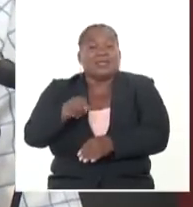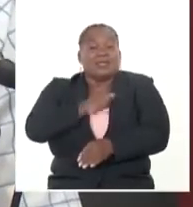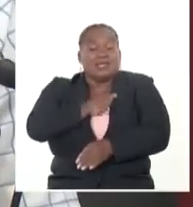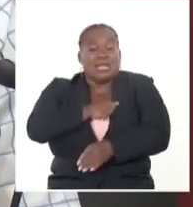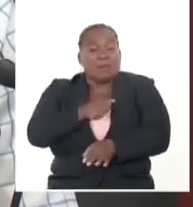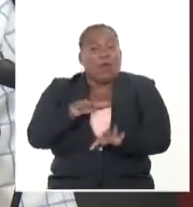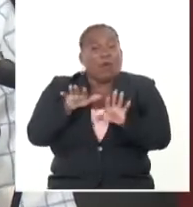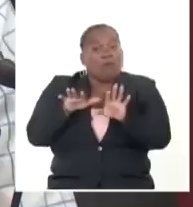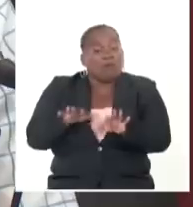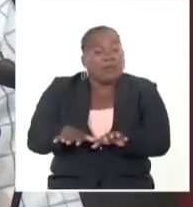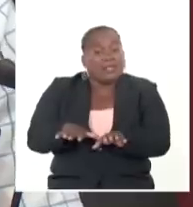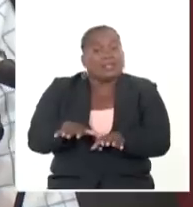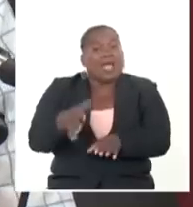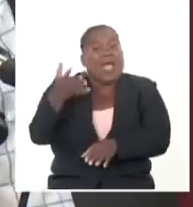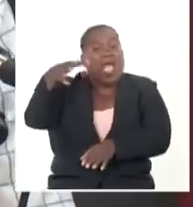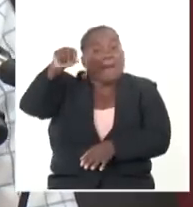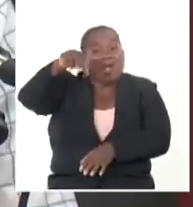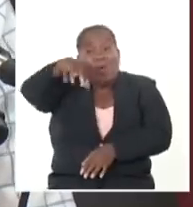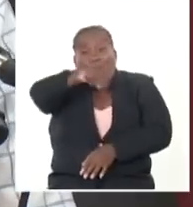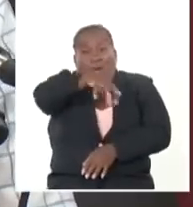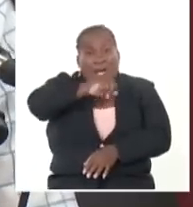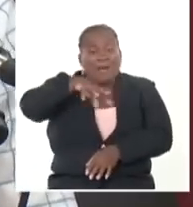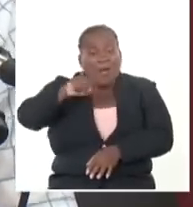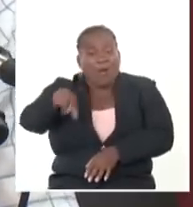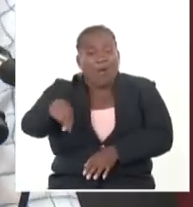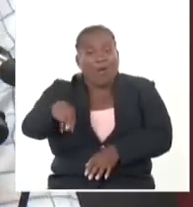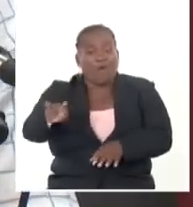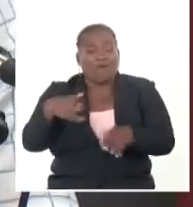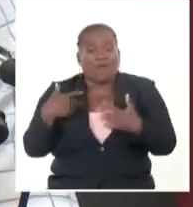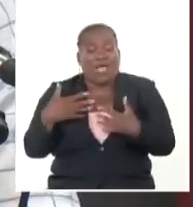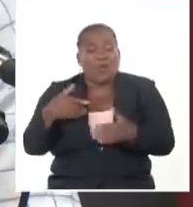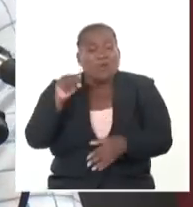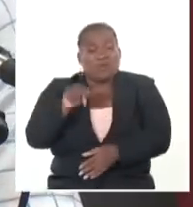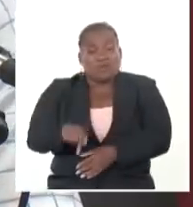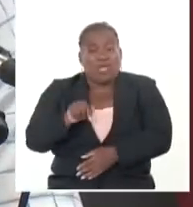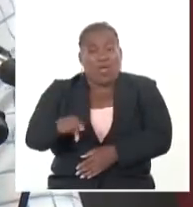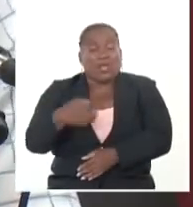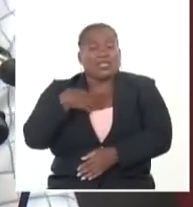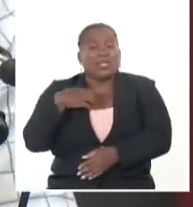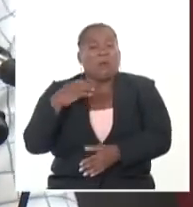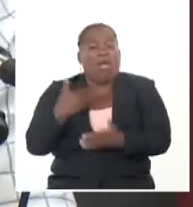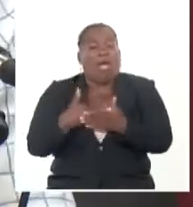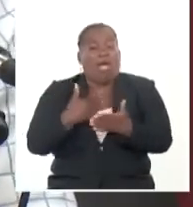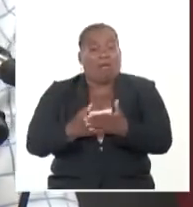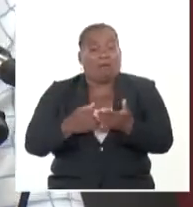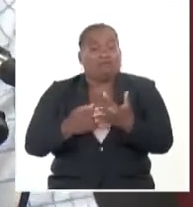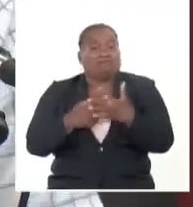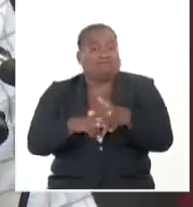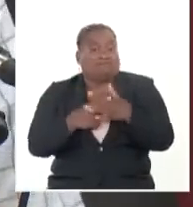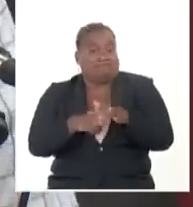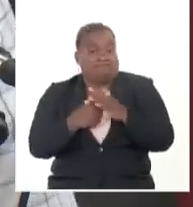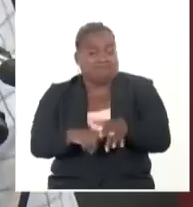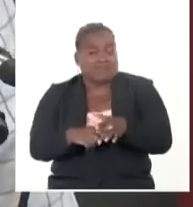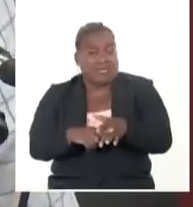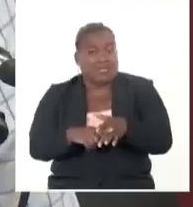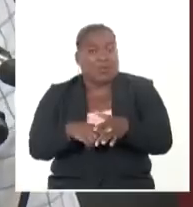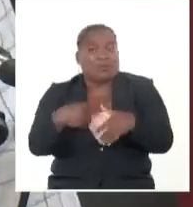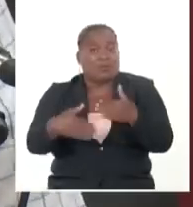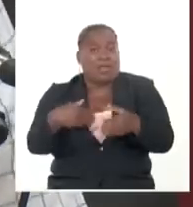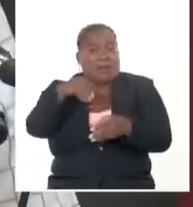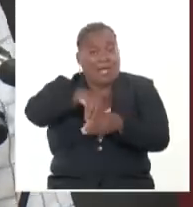verano y en estos momentos tenemos un nivel alto de termoeléctrica en resolviéndole averías o